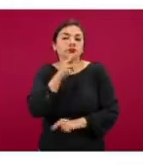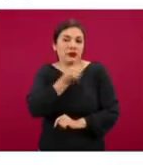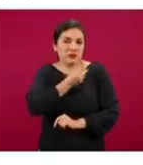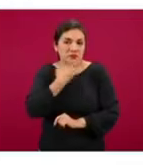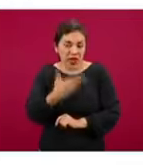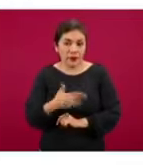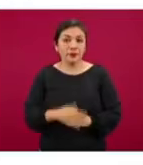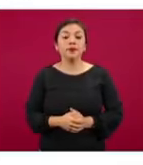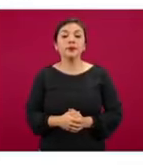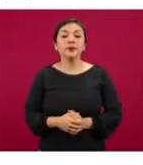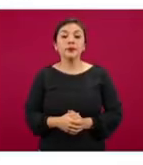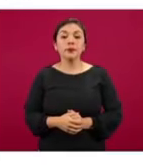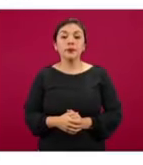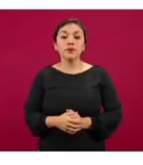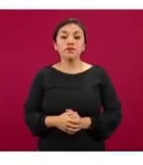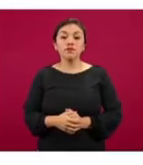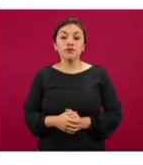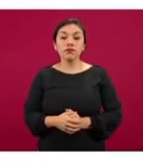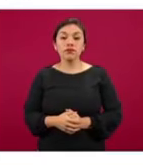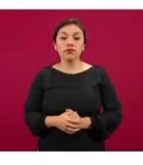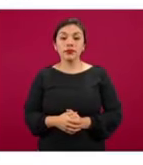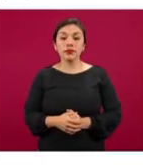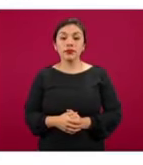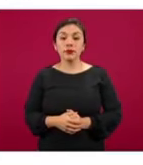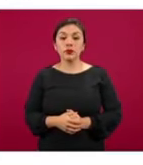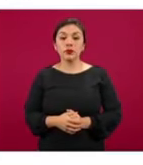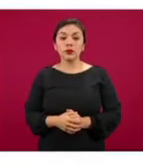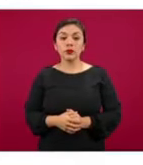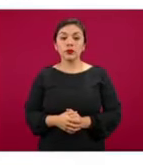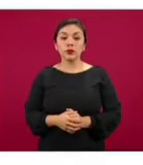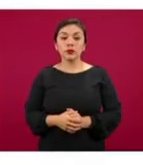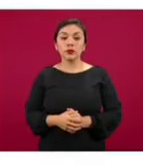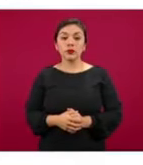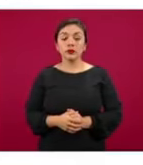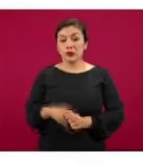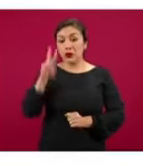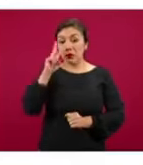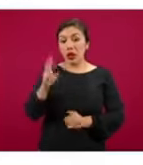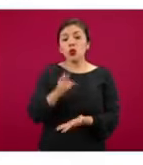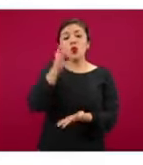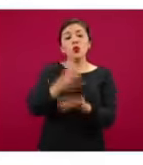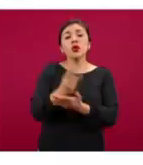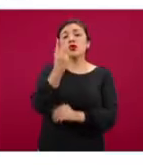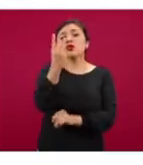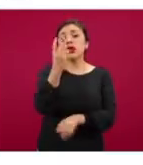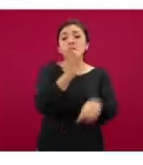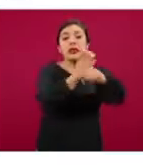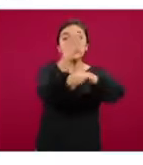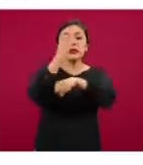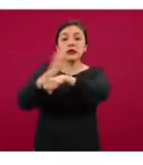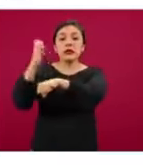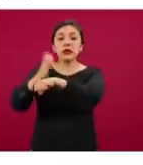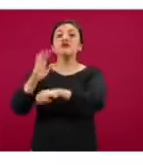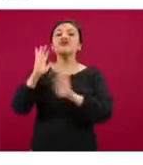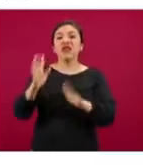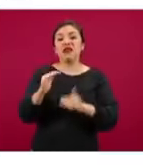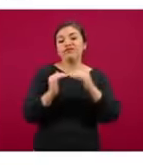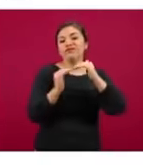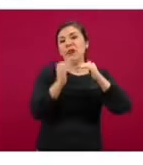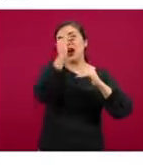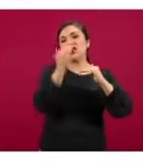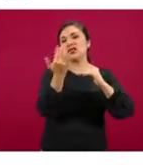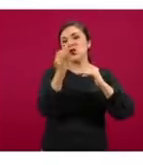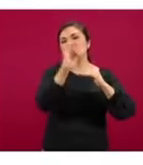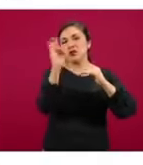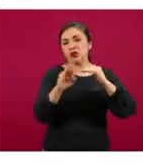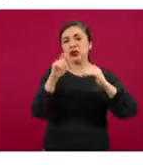óptima y todos nuestros órganos puedan seguir funcionando. Aquí tenemos solamente 3 entidades que en su momento han llegado al 50 o lo han